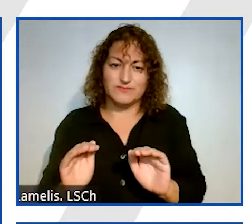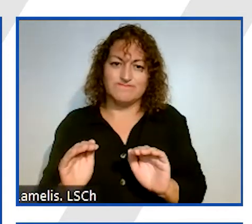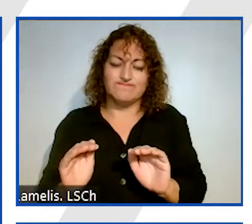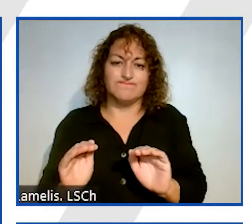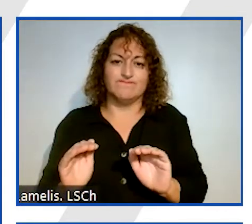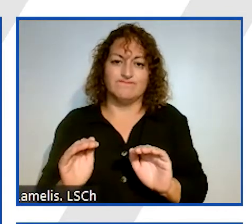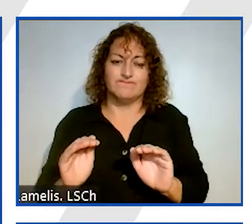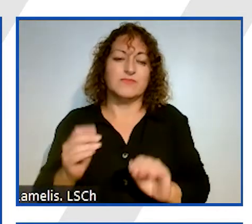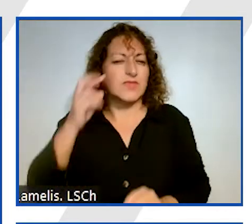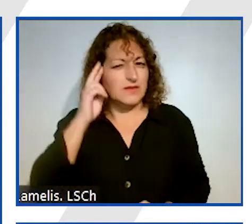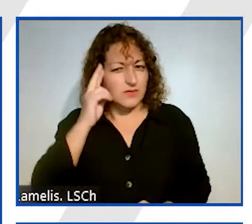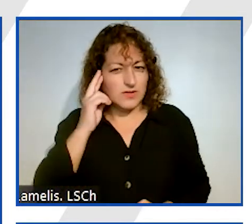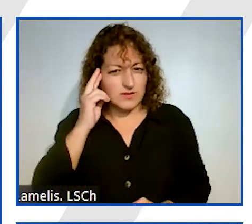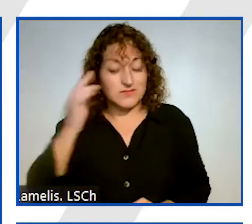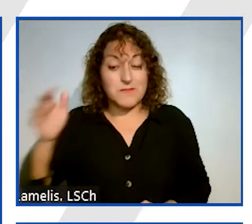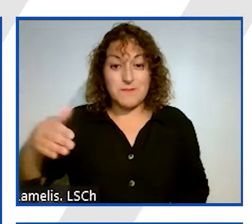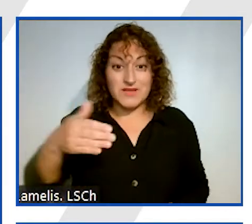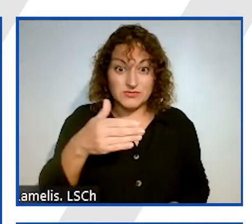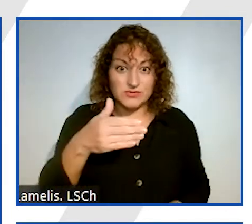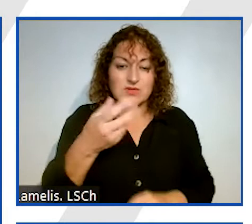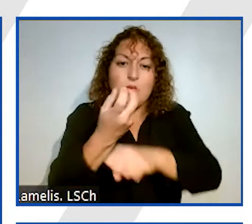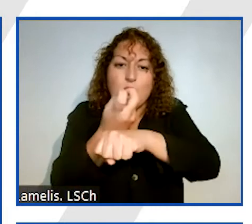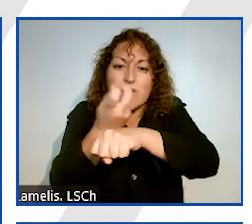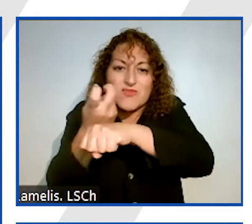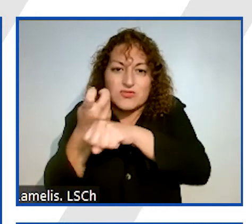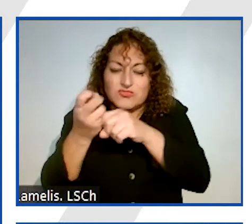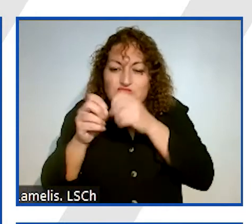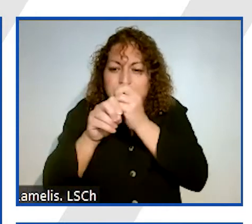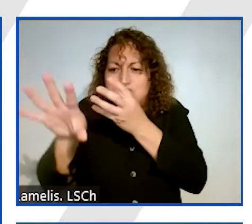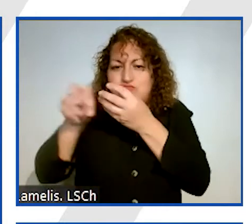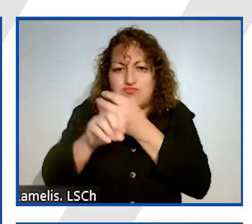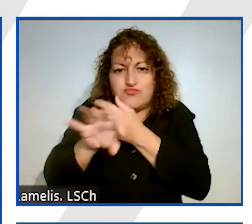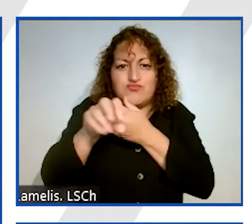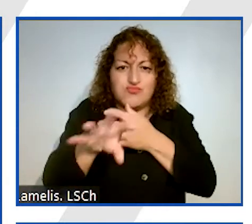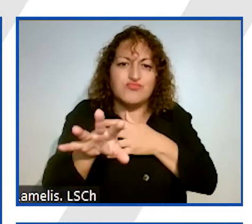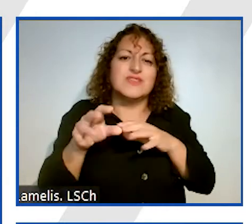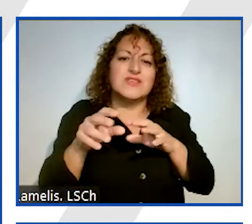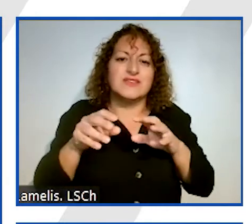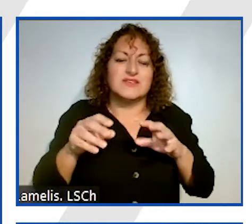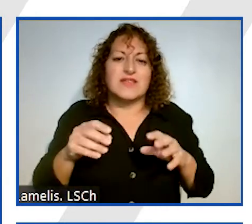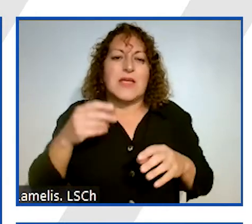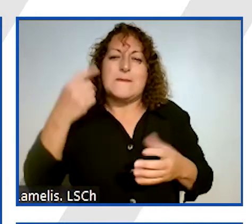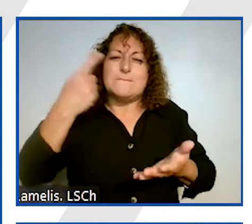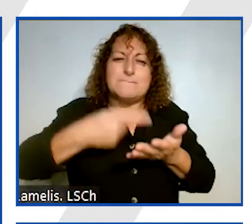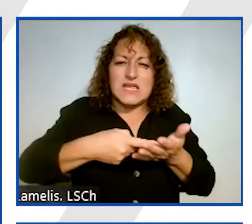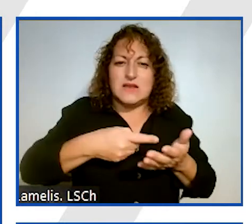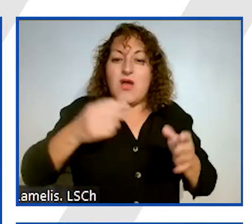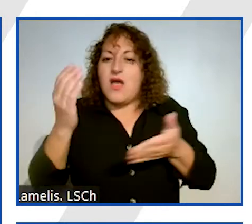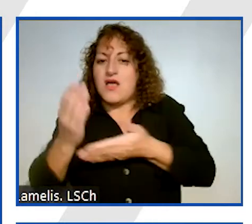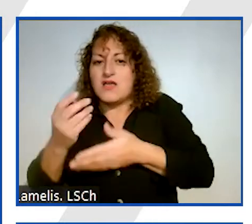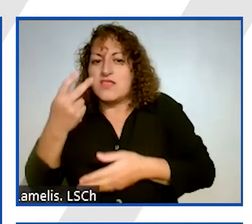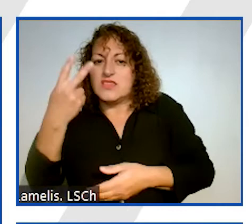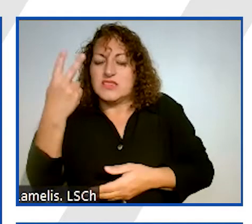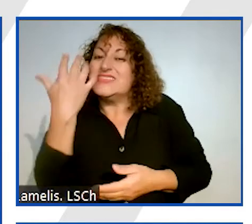pueden desovar, liberan muchos huevos al ambiente, y estamos hablando de 1000, 10.000 huevos cada hembra que